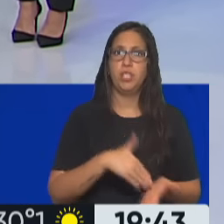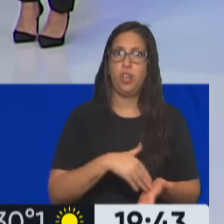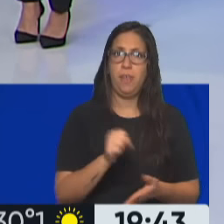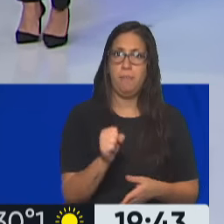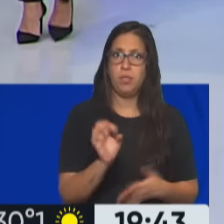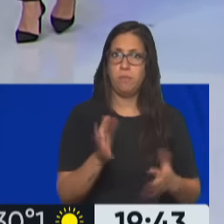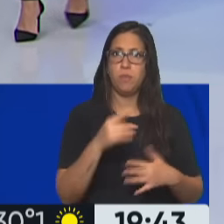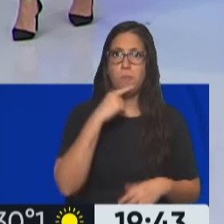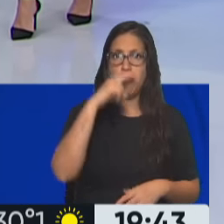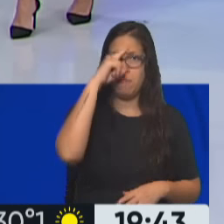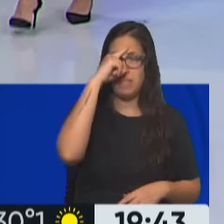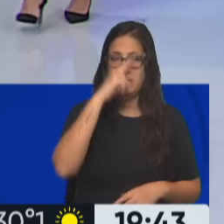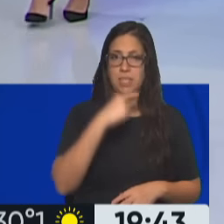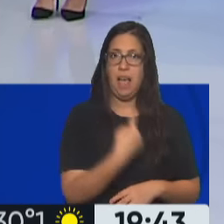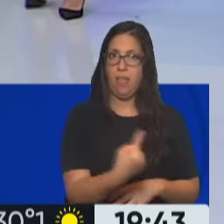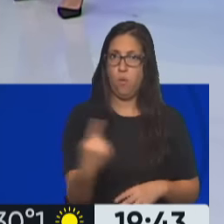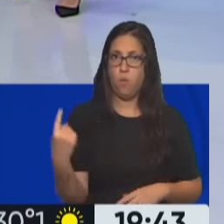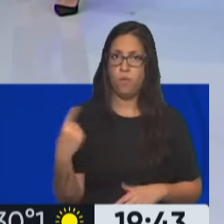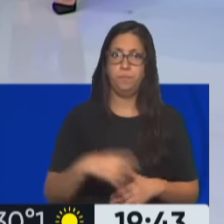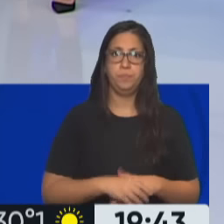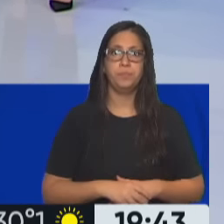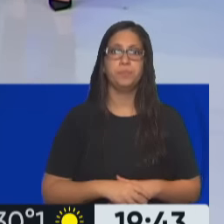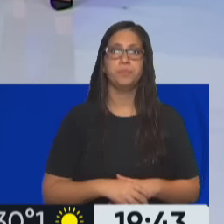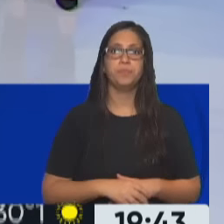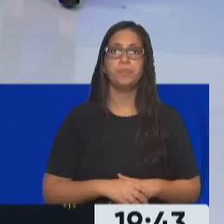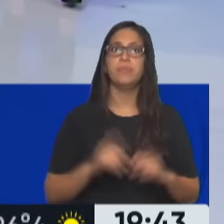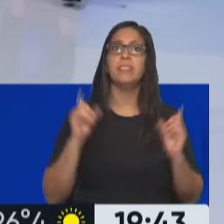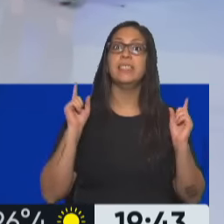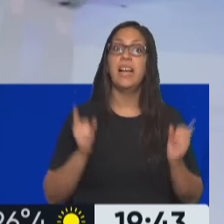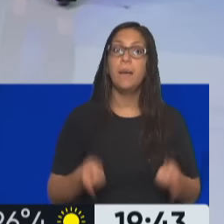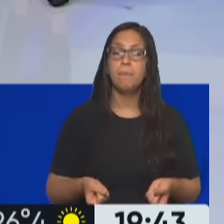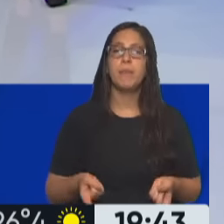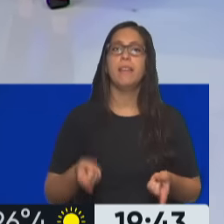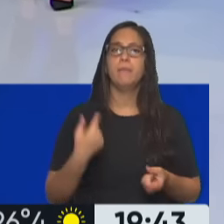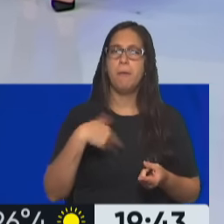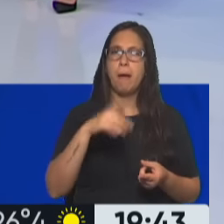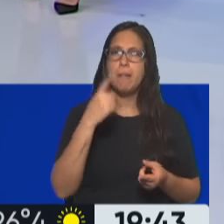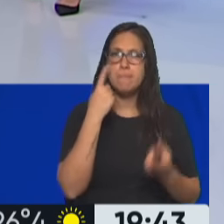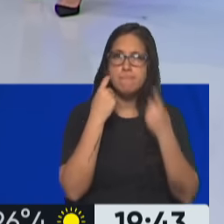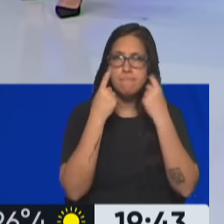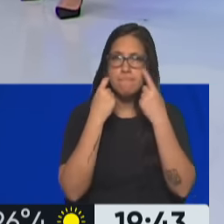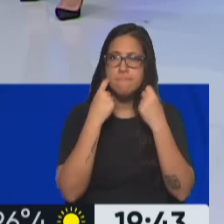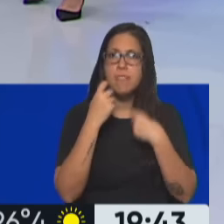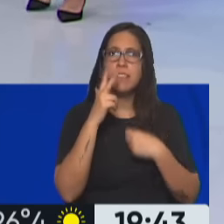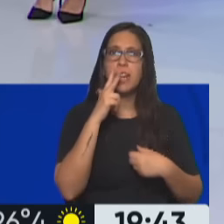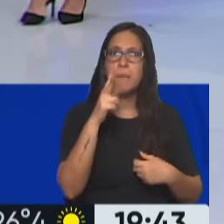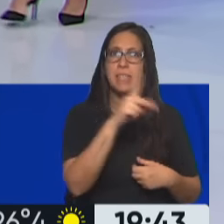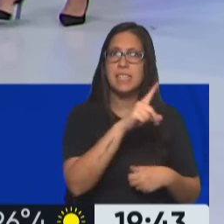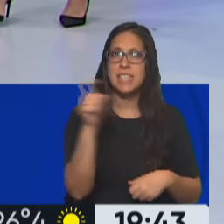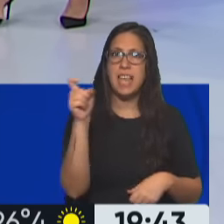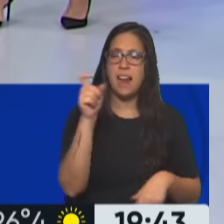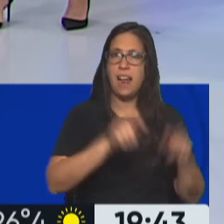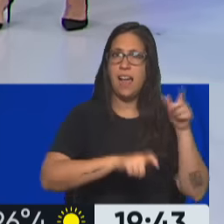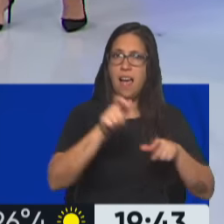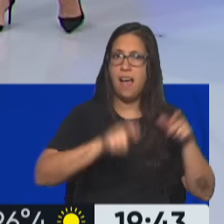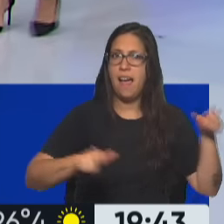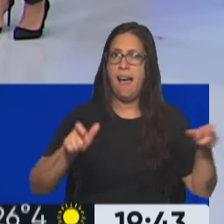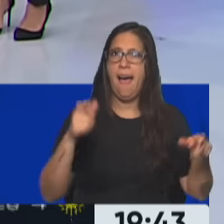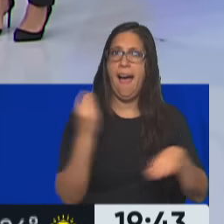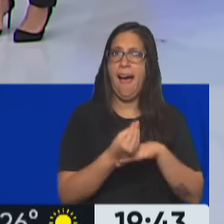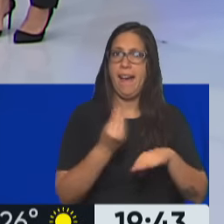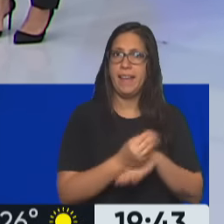pesos por mes. A su vez, se van a poner sobre la lupa cerca de 3.100 agentes que ingresaron el